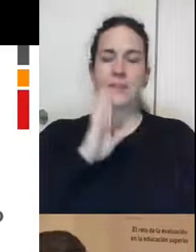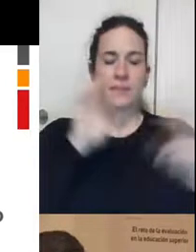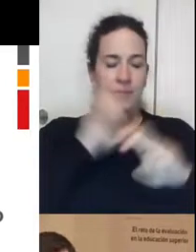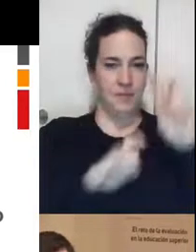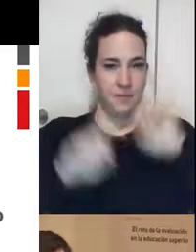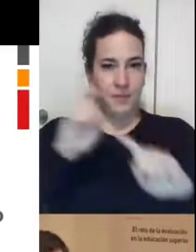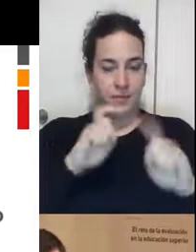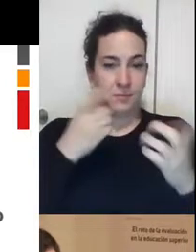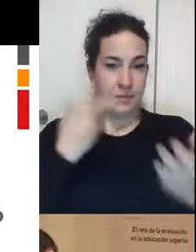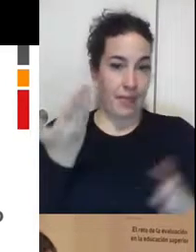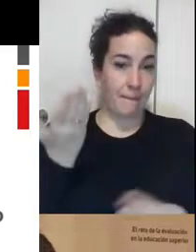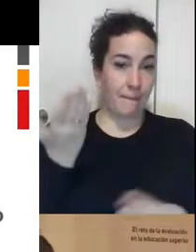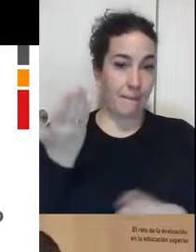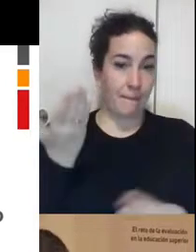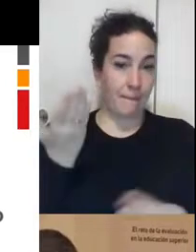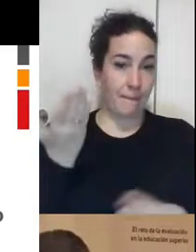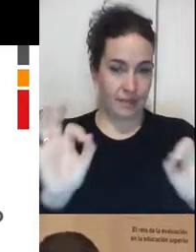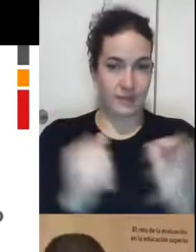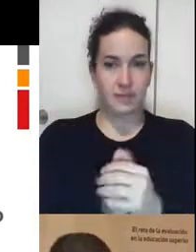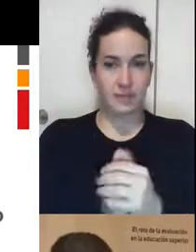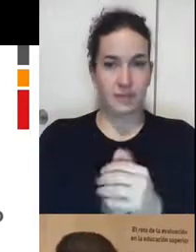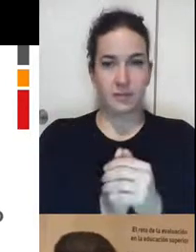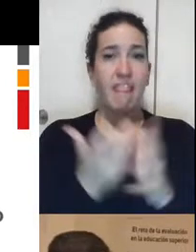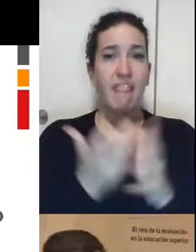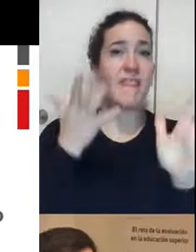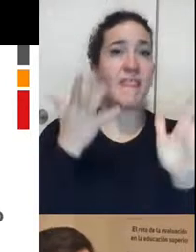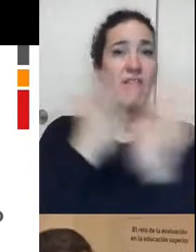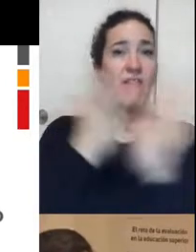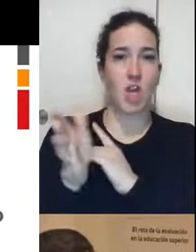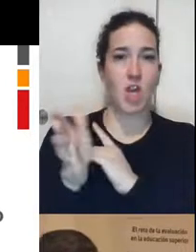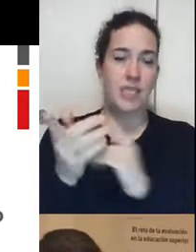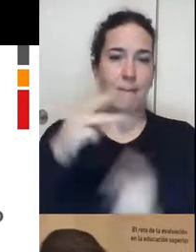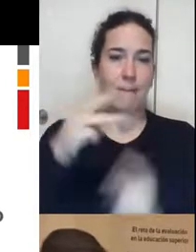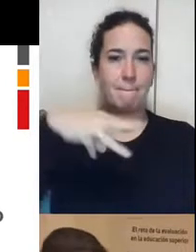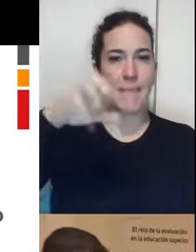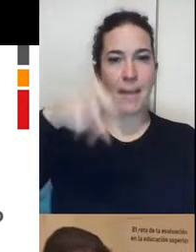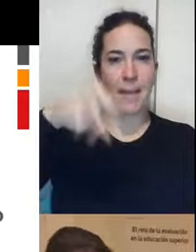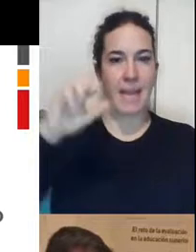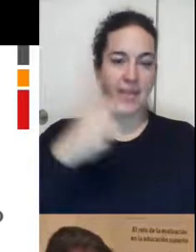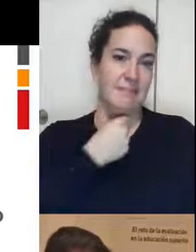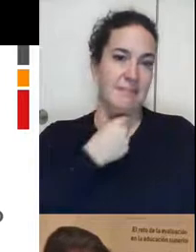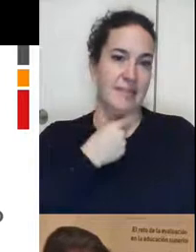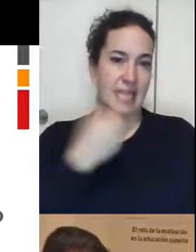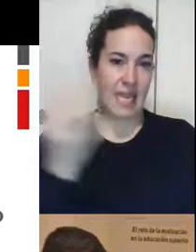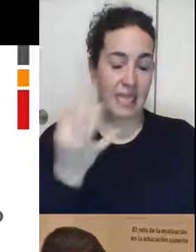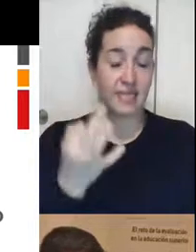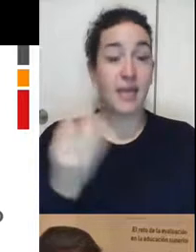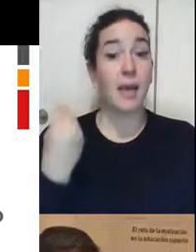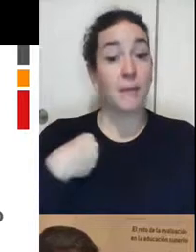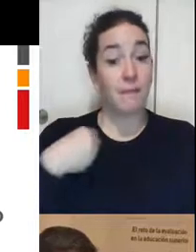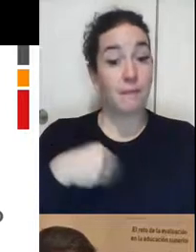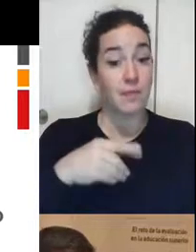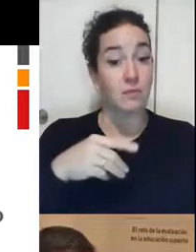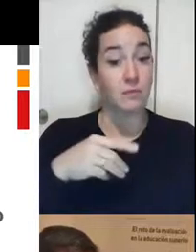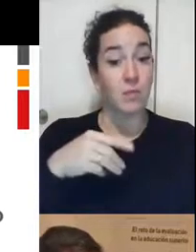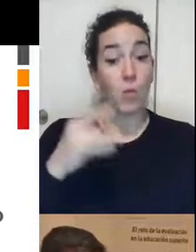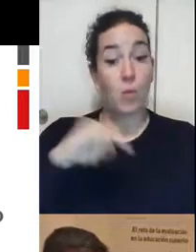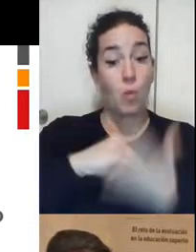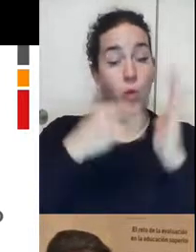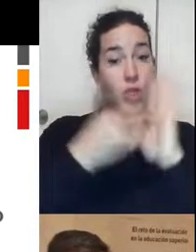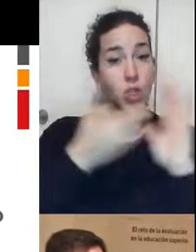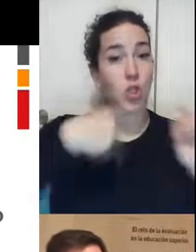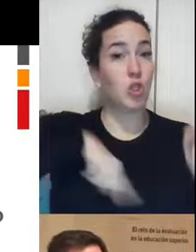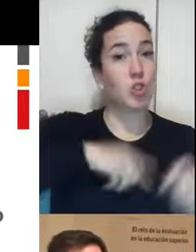la presentación de las definiciones que cogeríamos, ¿no? También en esas definiciones, en el proyecto, a nosotros nos